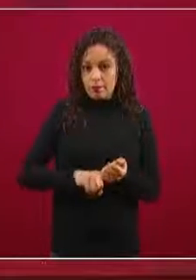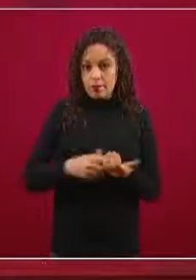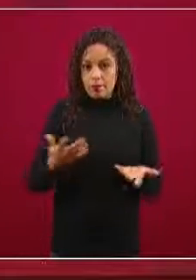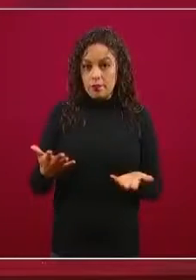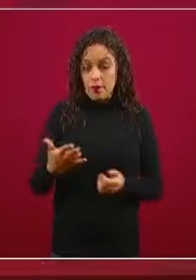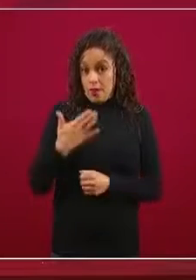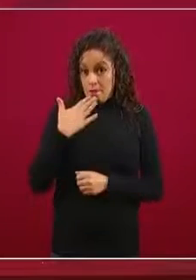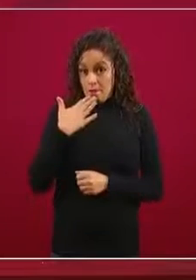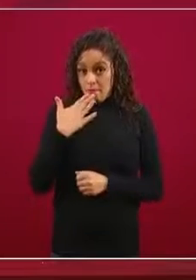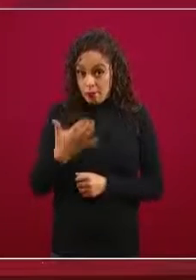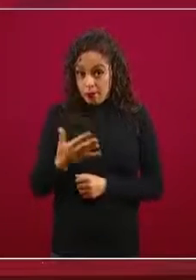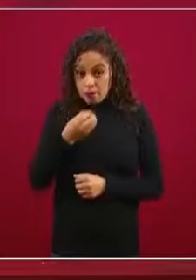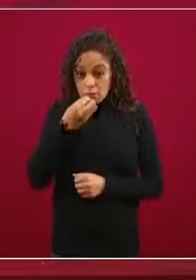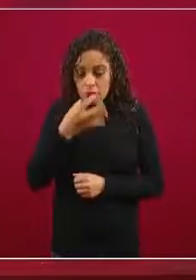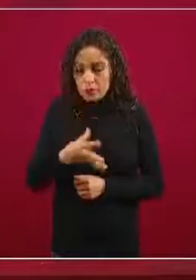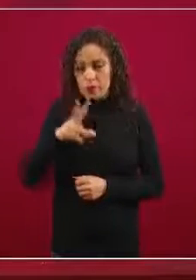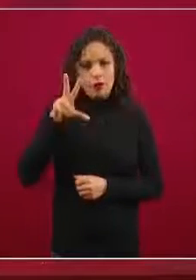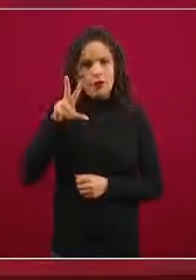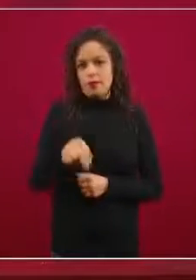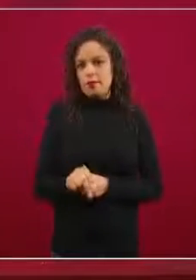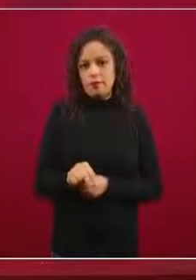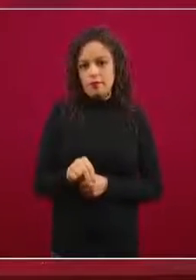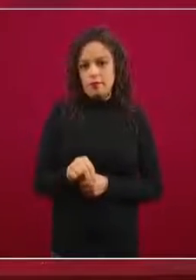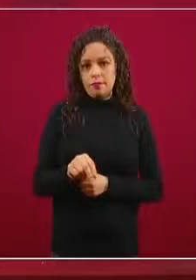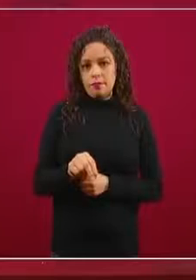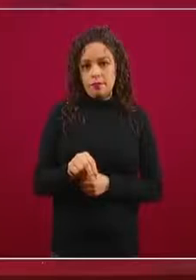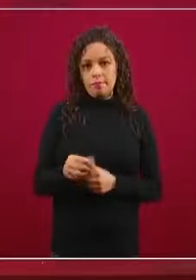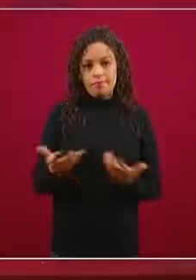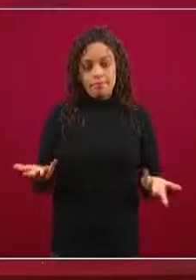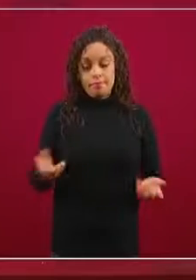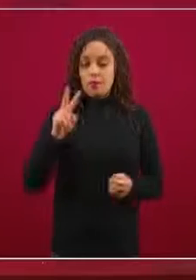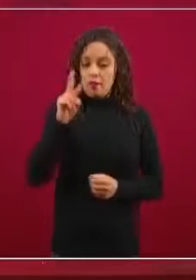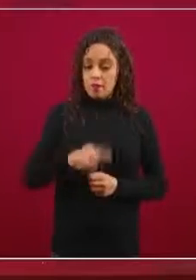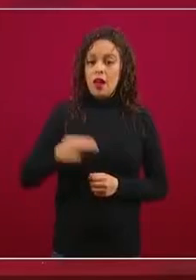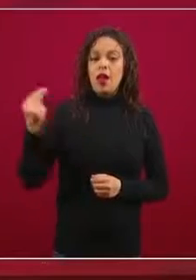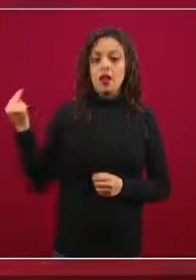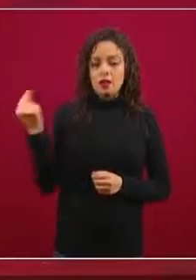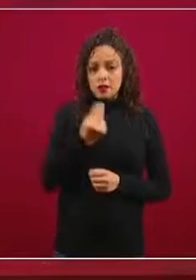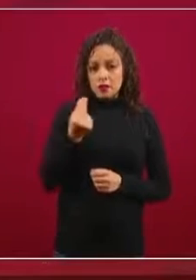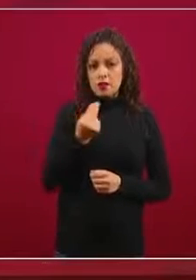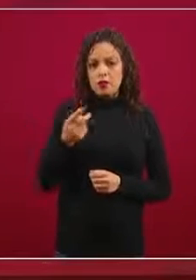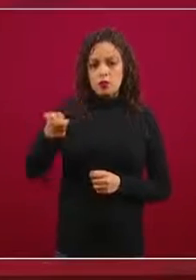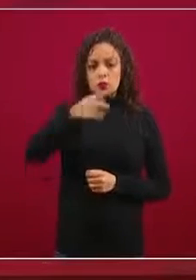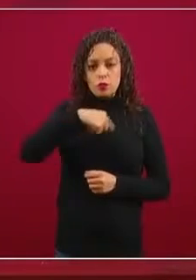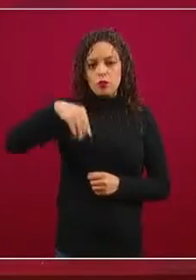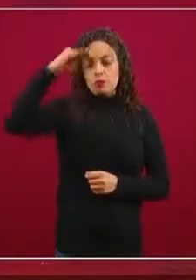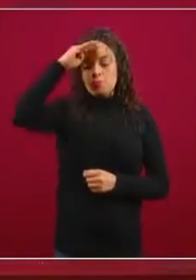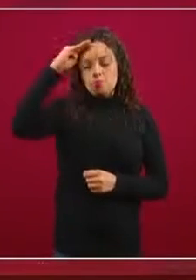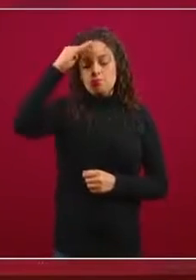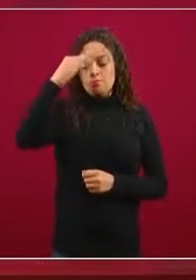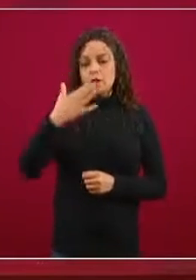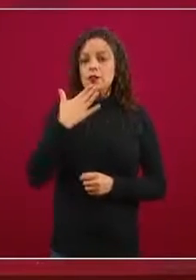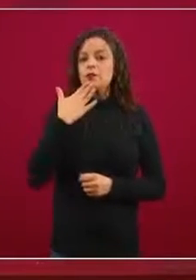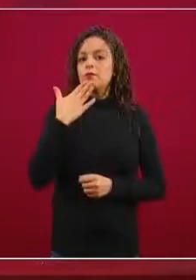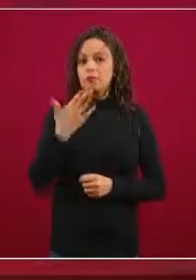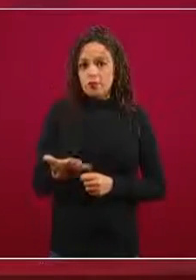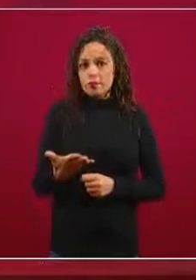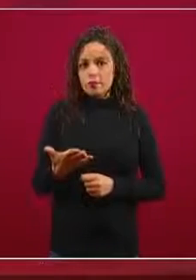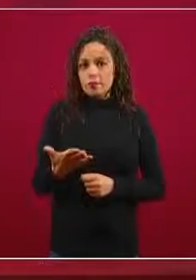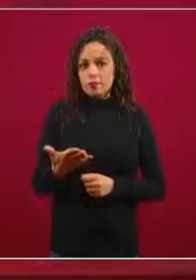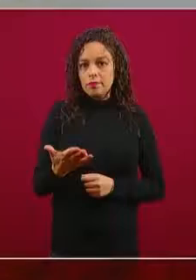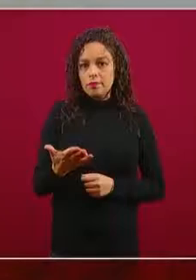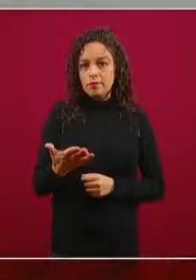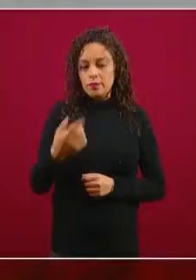apreciable, pero tenemos que tomar la realidad con las mejores herramientas